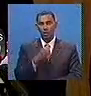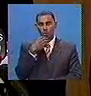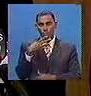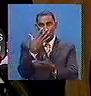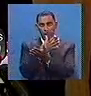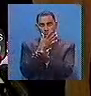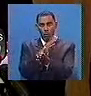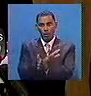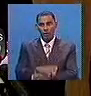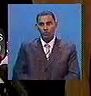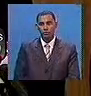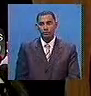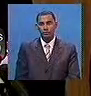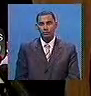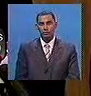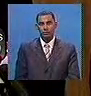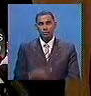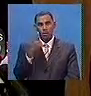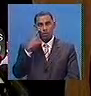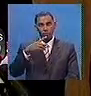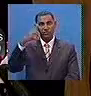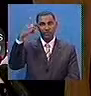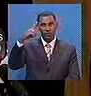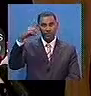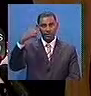temporada, un outfielder derecho.